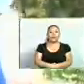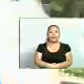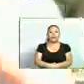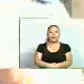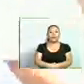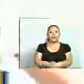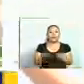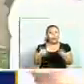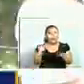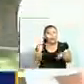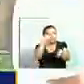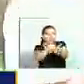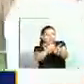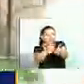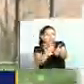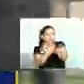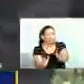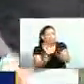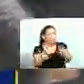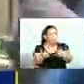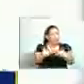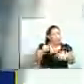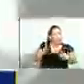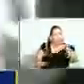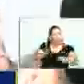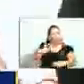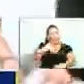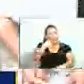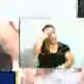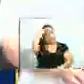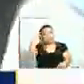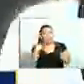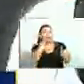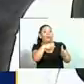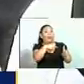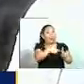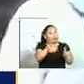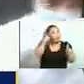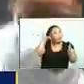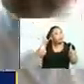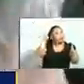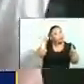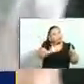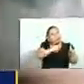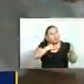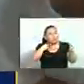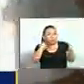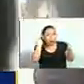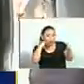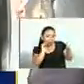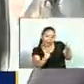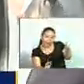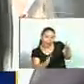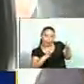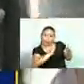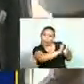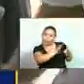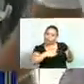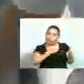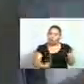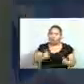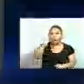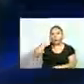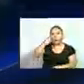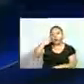Y ya hay fecha para que enfrente a audiencia la mujer acusada de asesinar a su sobrino de solo tres años. Esto ocurrió en Quesaltepeque.